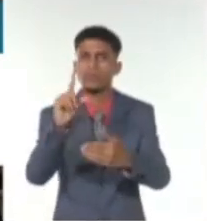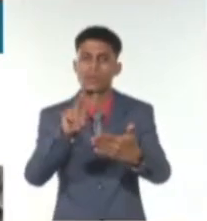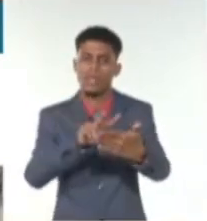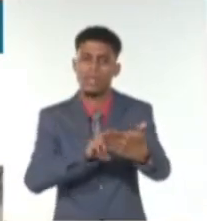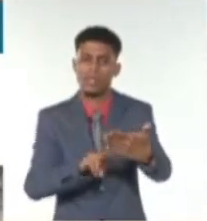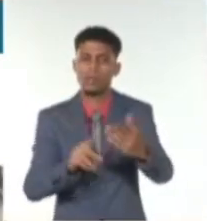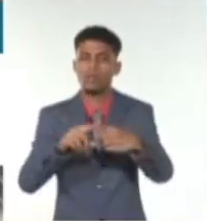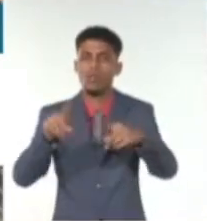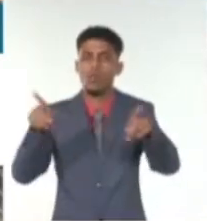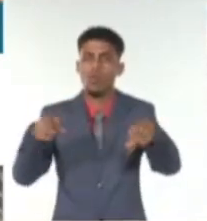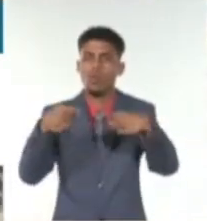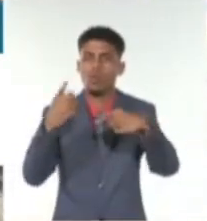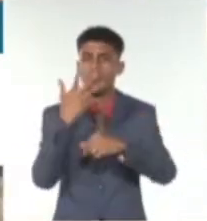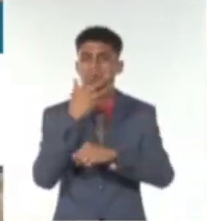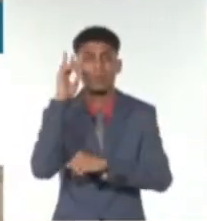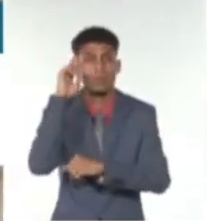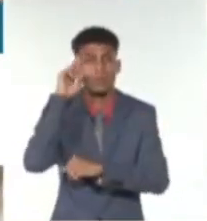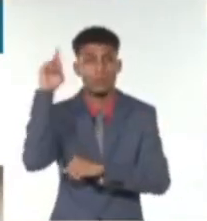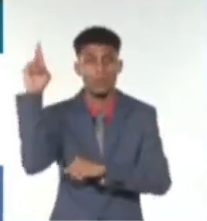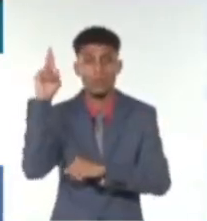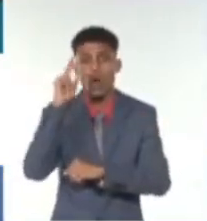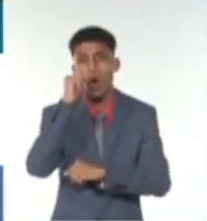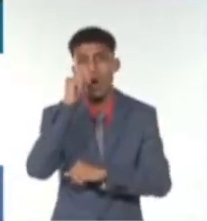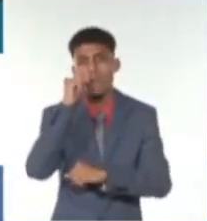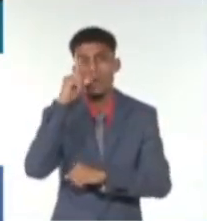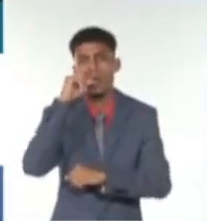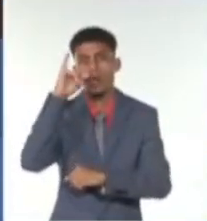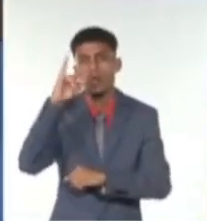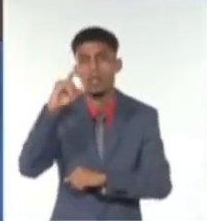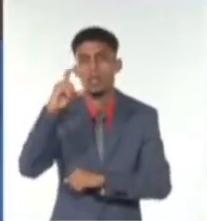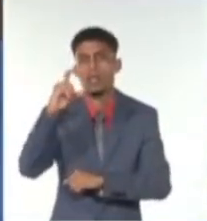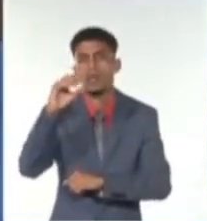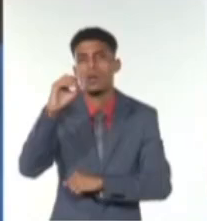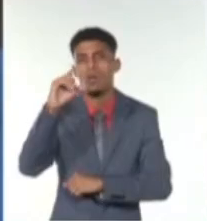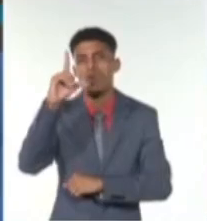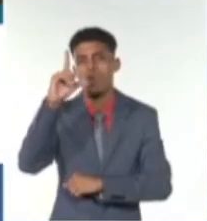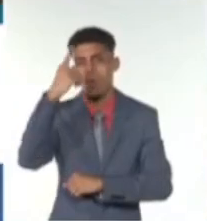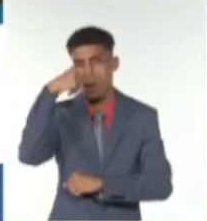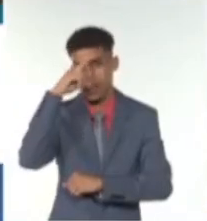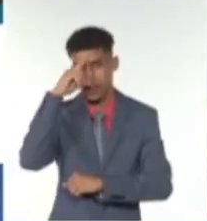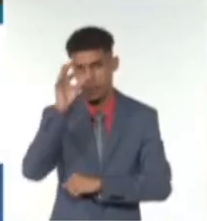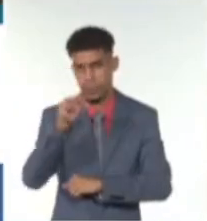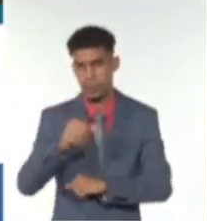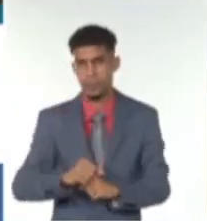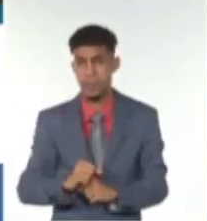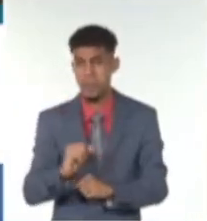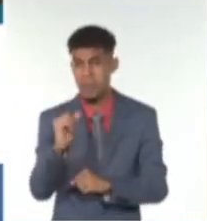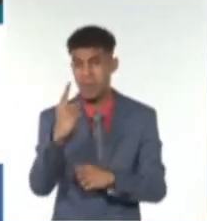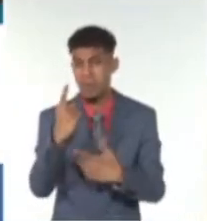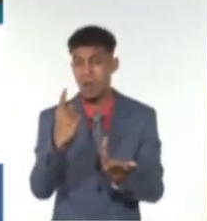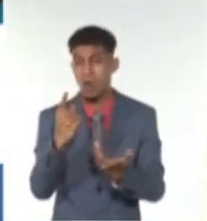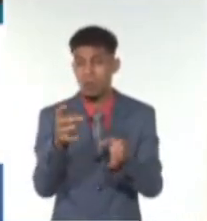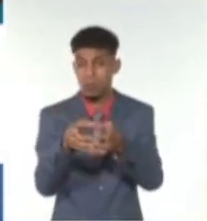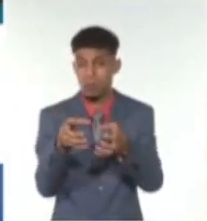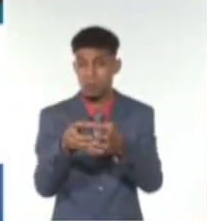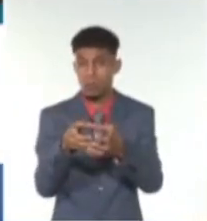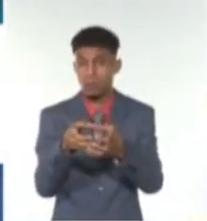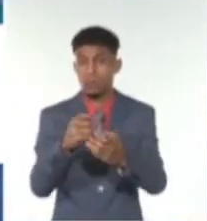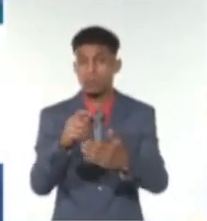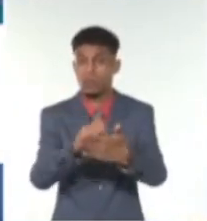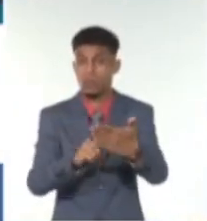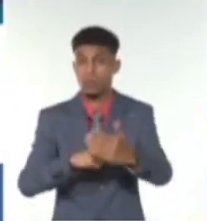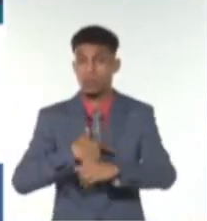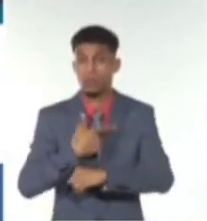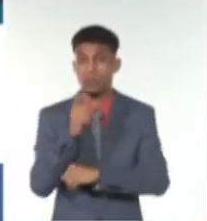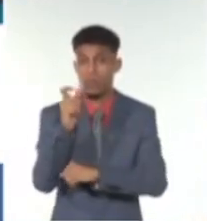música para rendirle homenaje a Nicolás Guillén. En primera instancia creo que la Unión de Escritores y Artistas de Cuba es un lugar de confluencia, es de